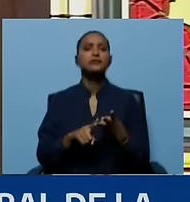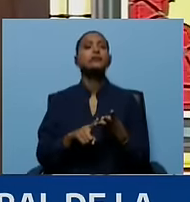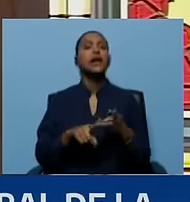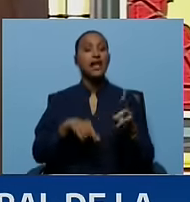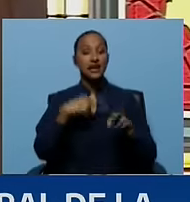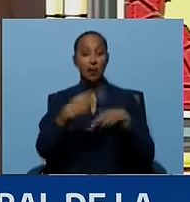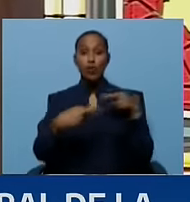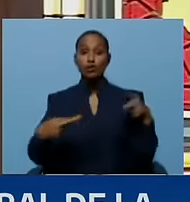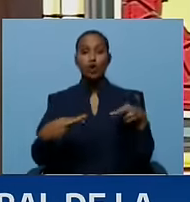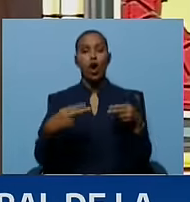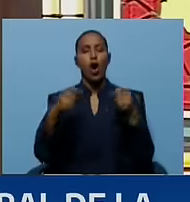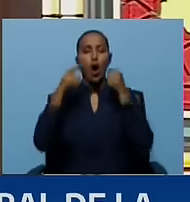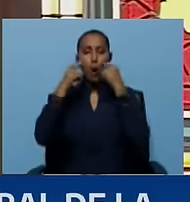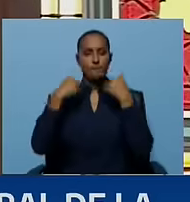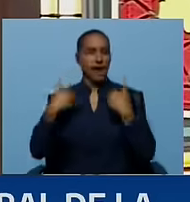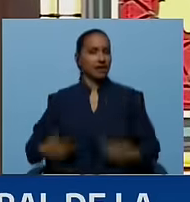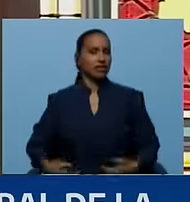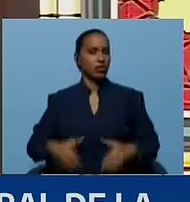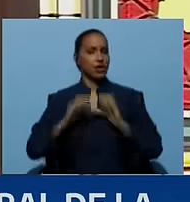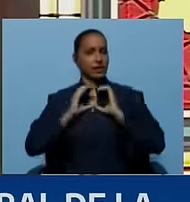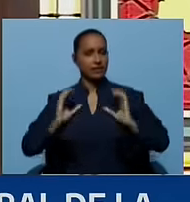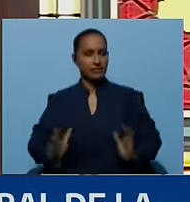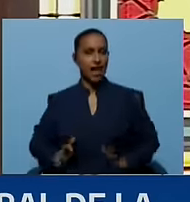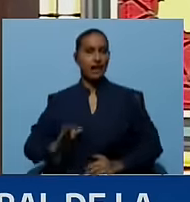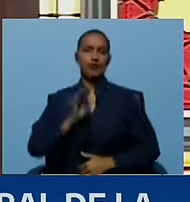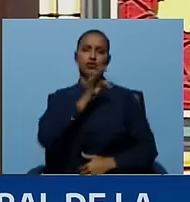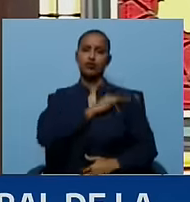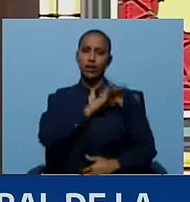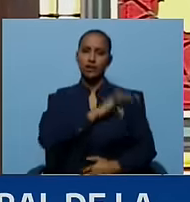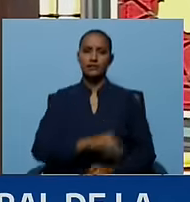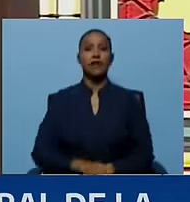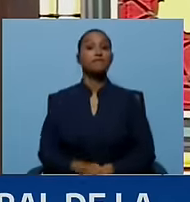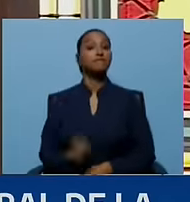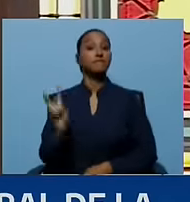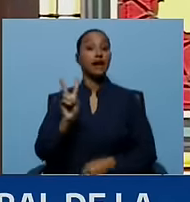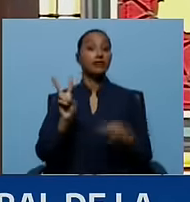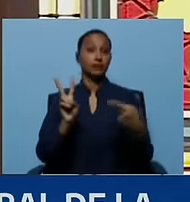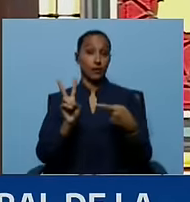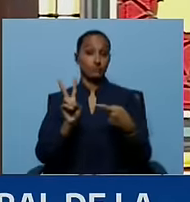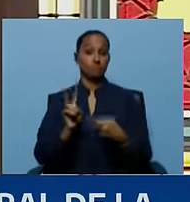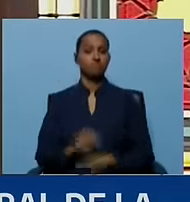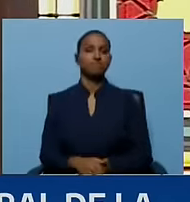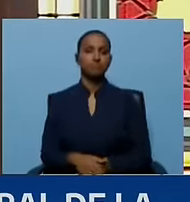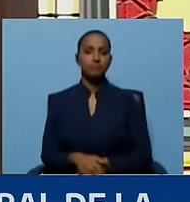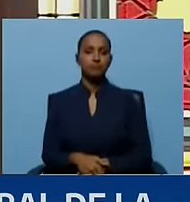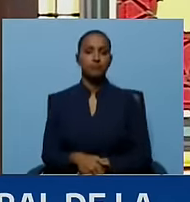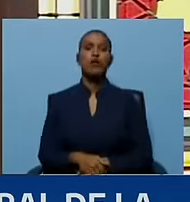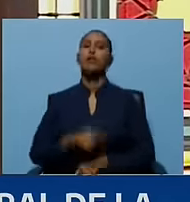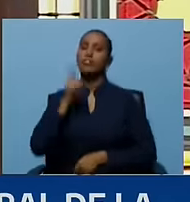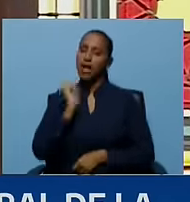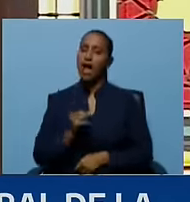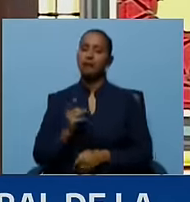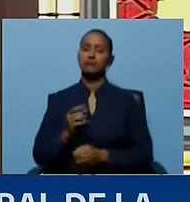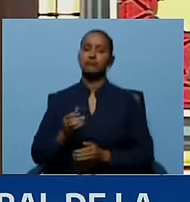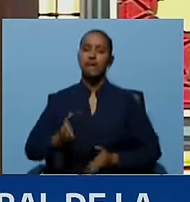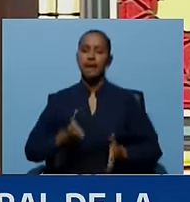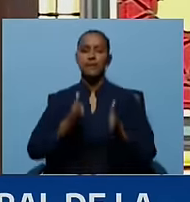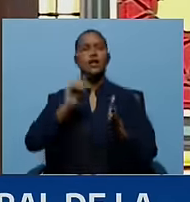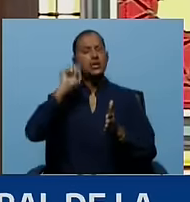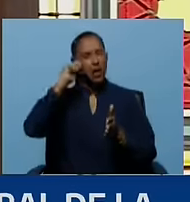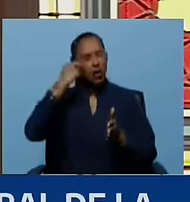revolución humanista, cristiana, socialista de Venezuela, por el camino de Chávez.